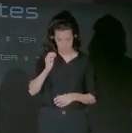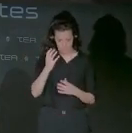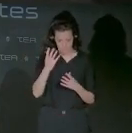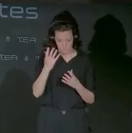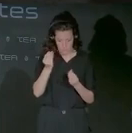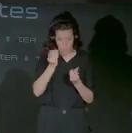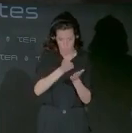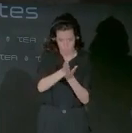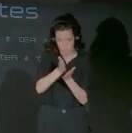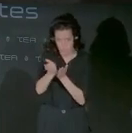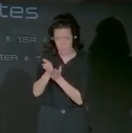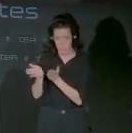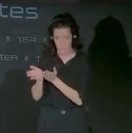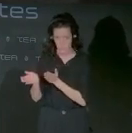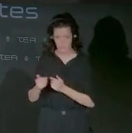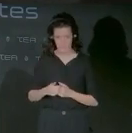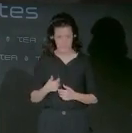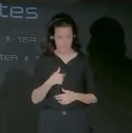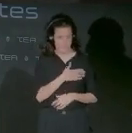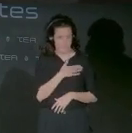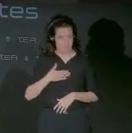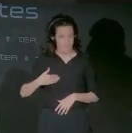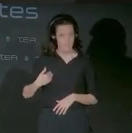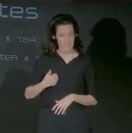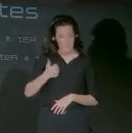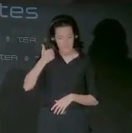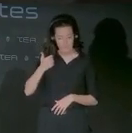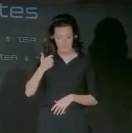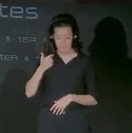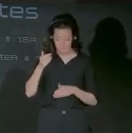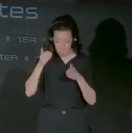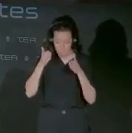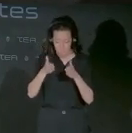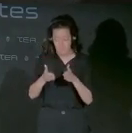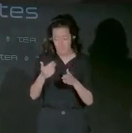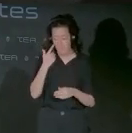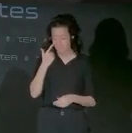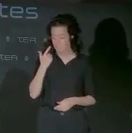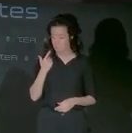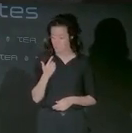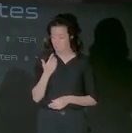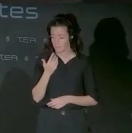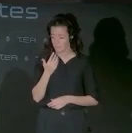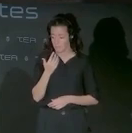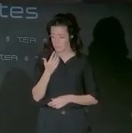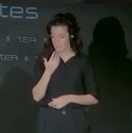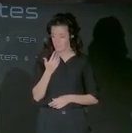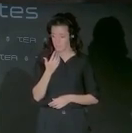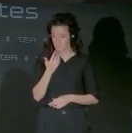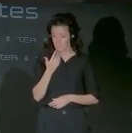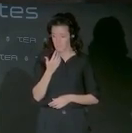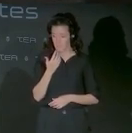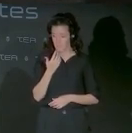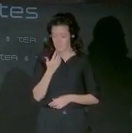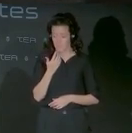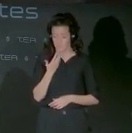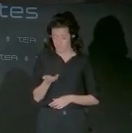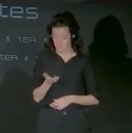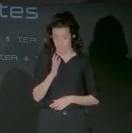como ver esa otra parte como más hacia adelante de si todo esto simplemente es, por